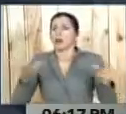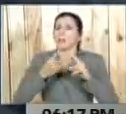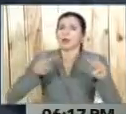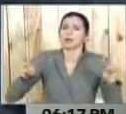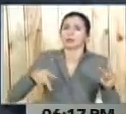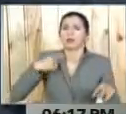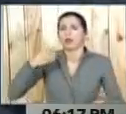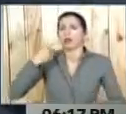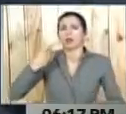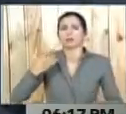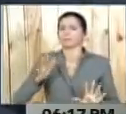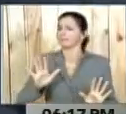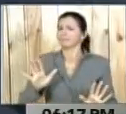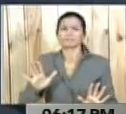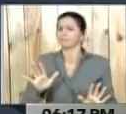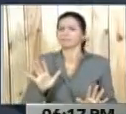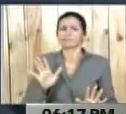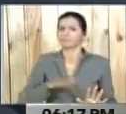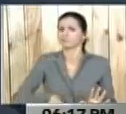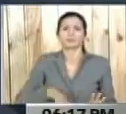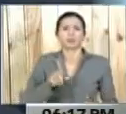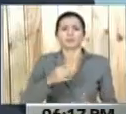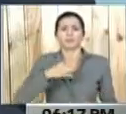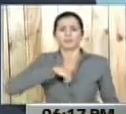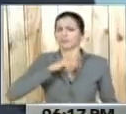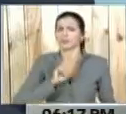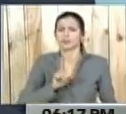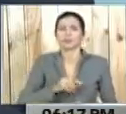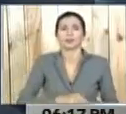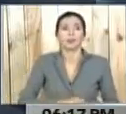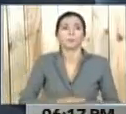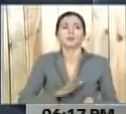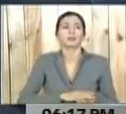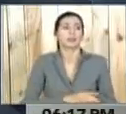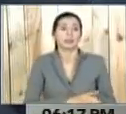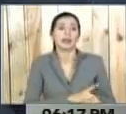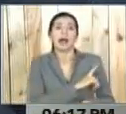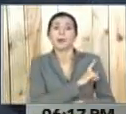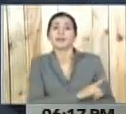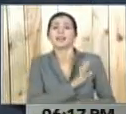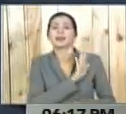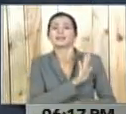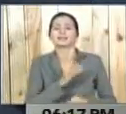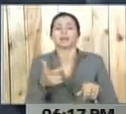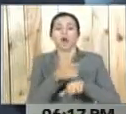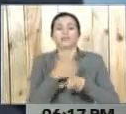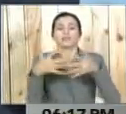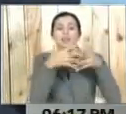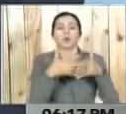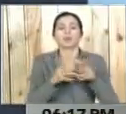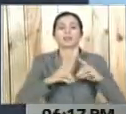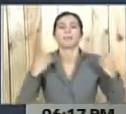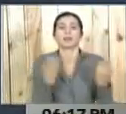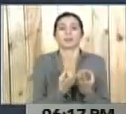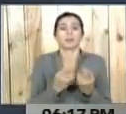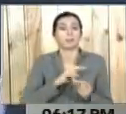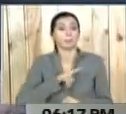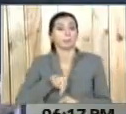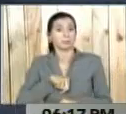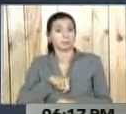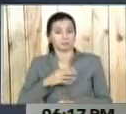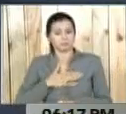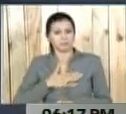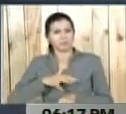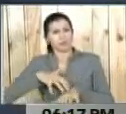agenda que le marca el imperialismo internacional, que le mandan desde la Casa Blanca, desde el Pentágono. Pero nosotros, la